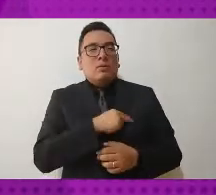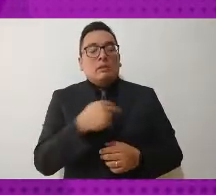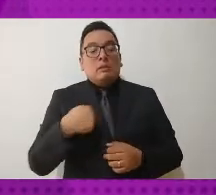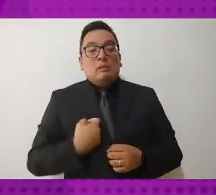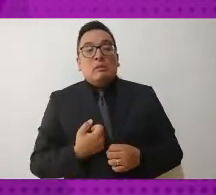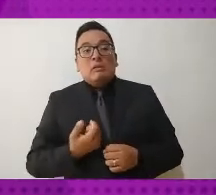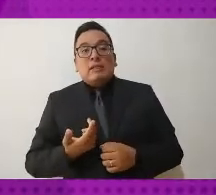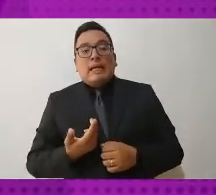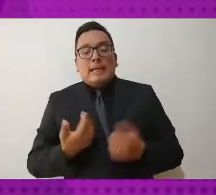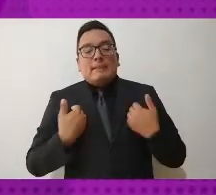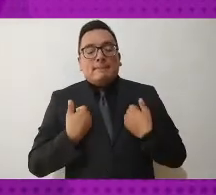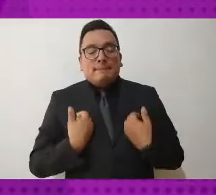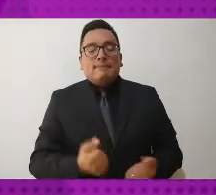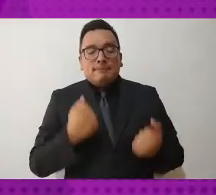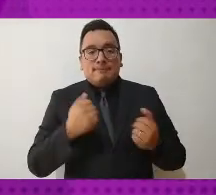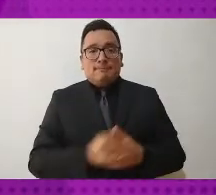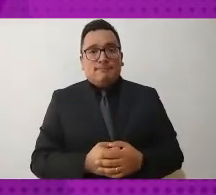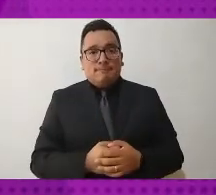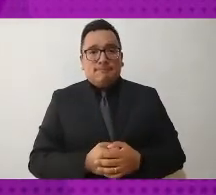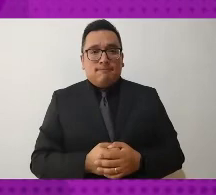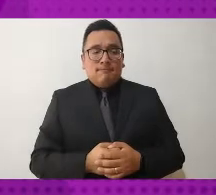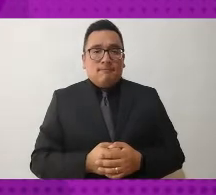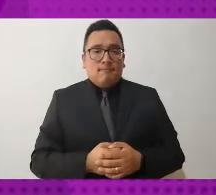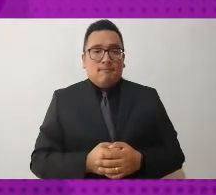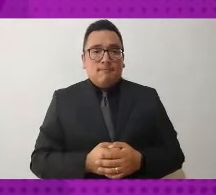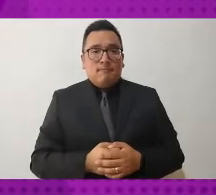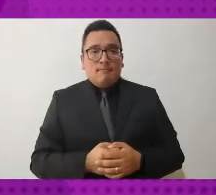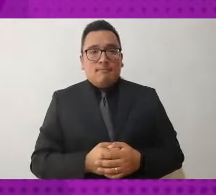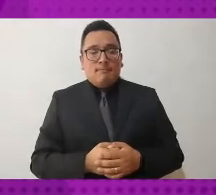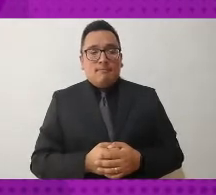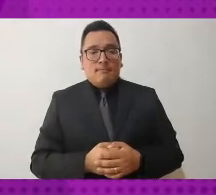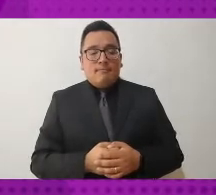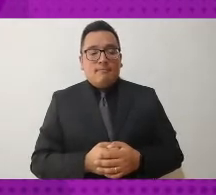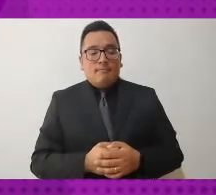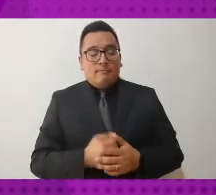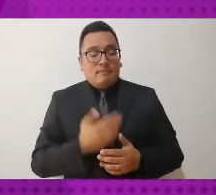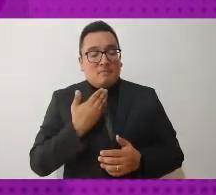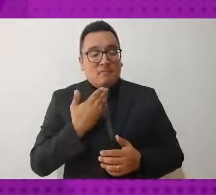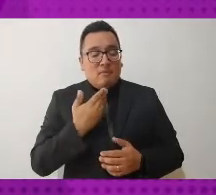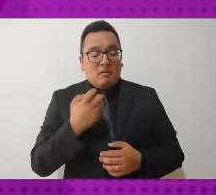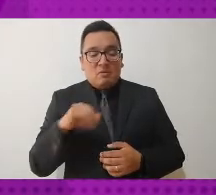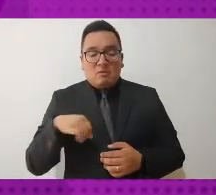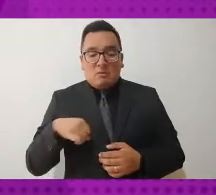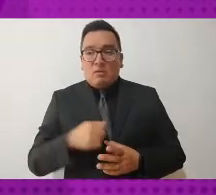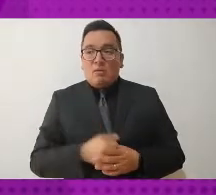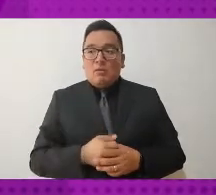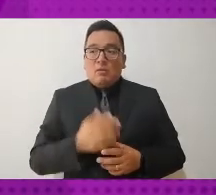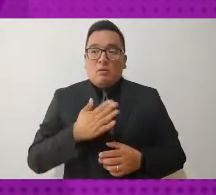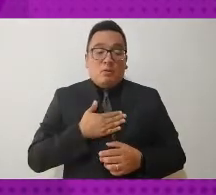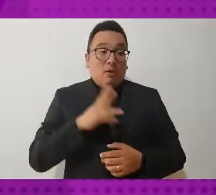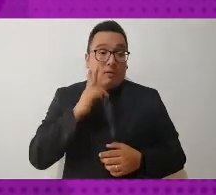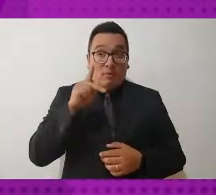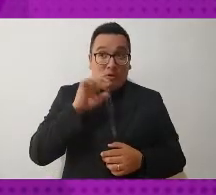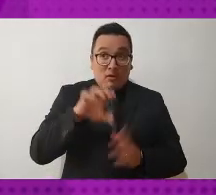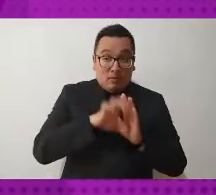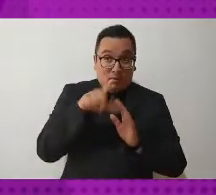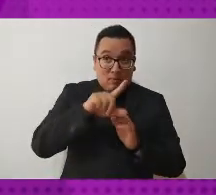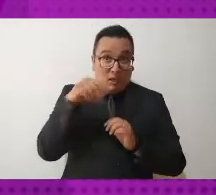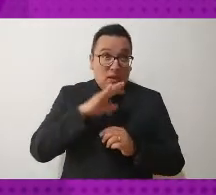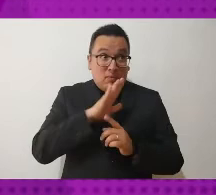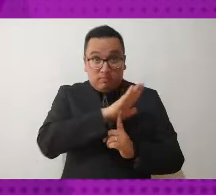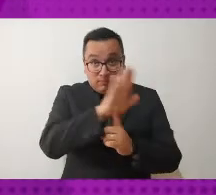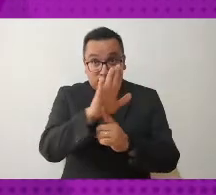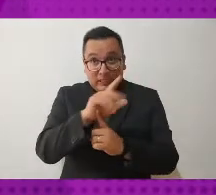dio pues luz para poder hacer algo aquí en el estado Ah Pues muy bien en este parte yo les pediría ya cuando los lagan público